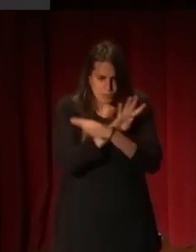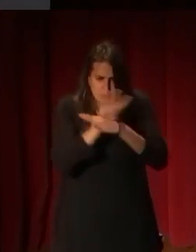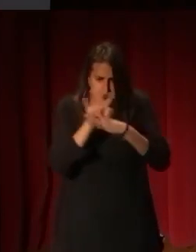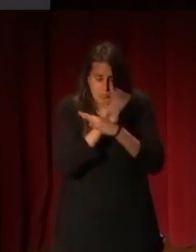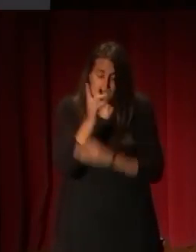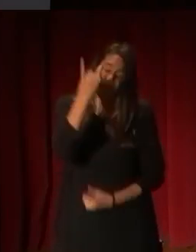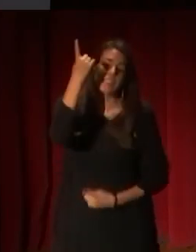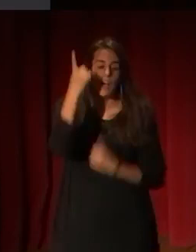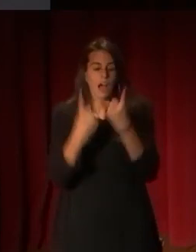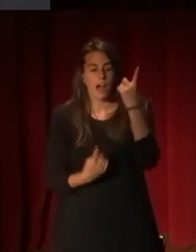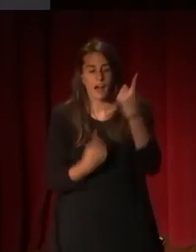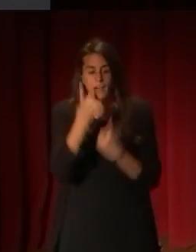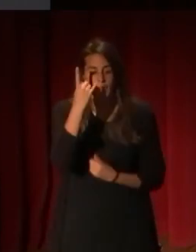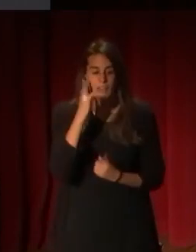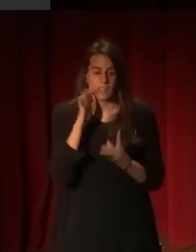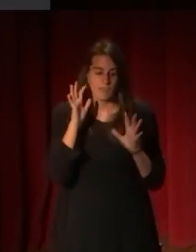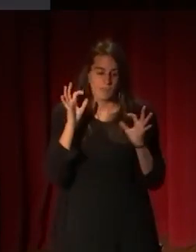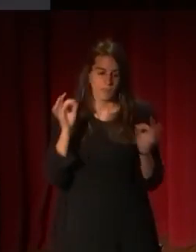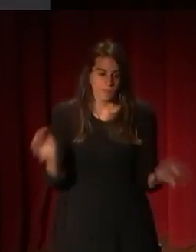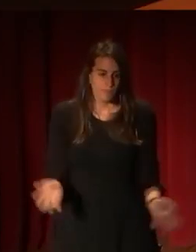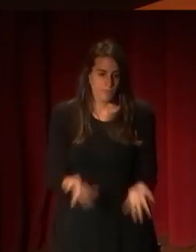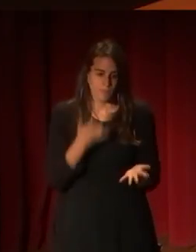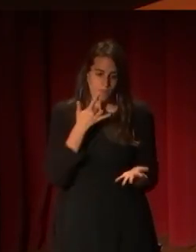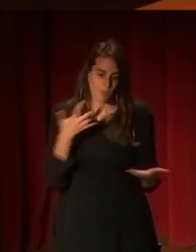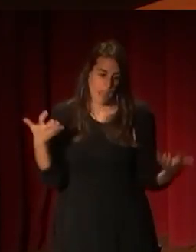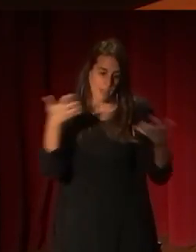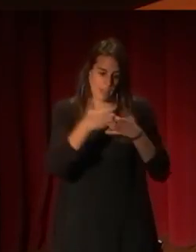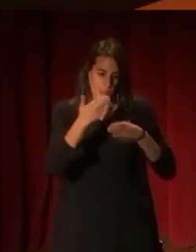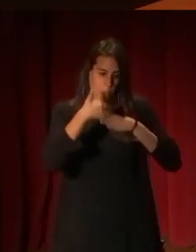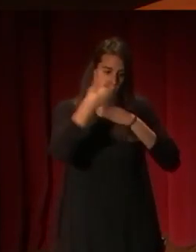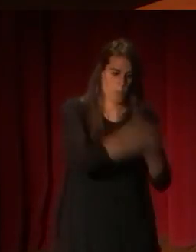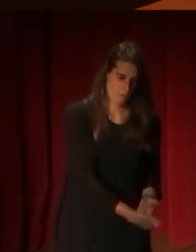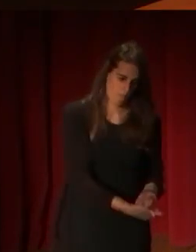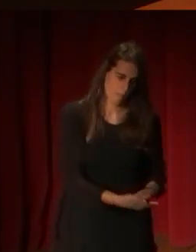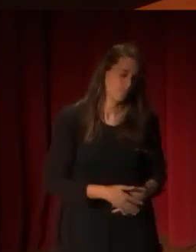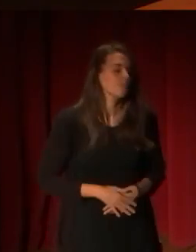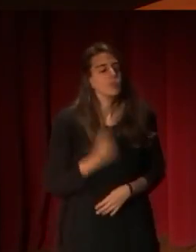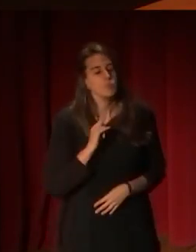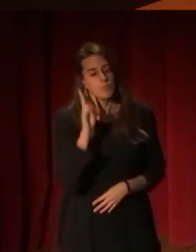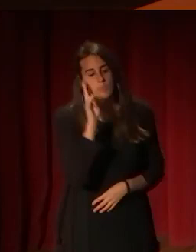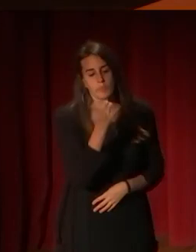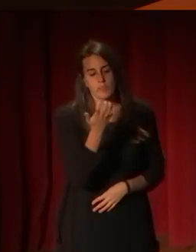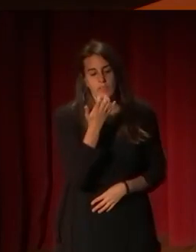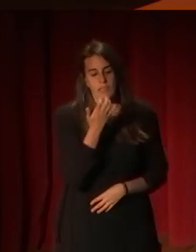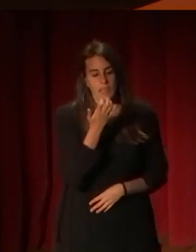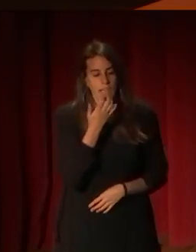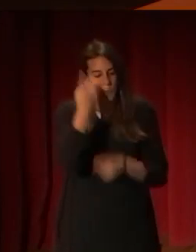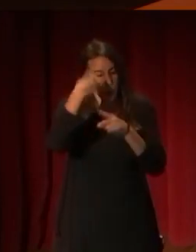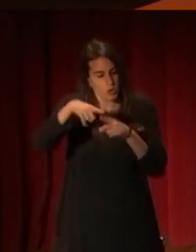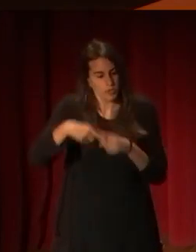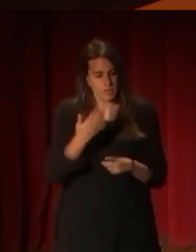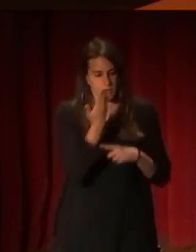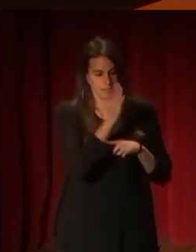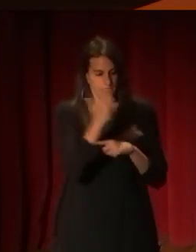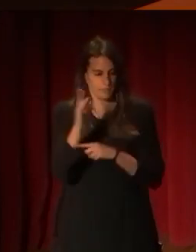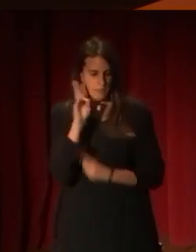una ocasión dieron lugar a distintas desgracias bueno tienen aquí distintos ejemplos de cómo se cerraban estas bocas